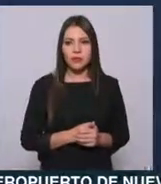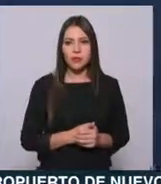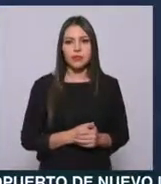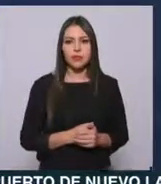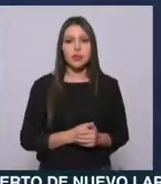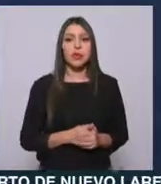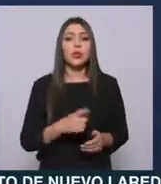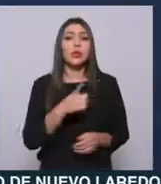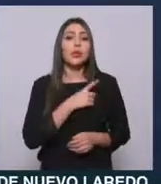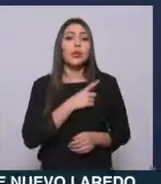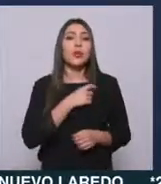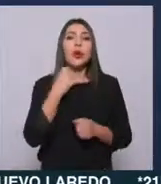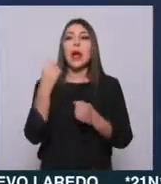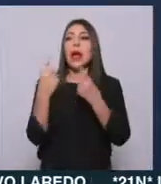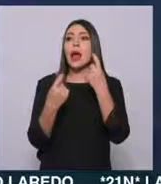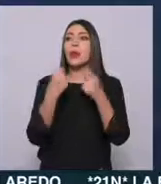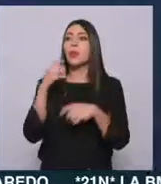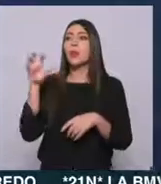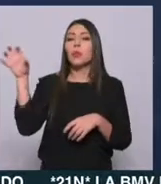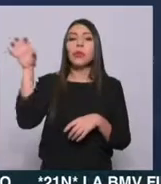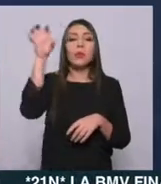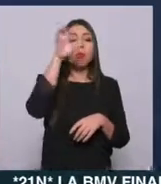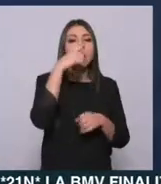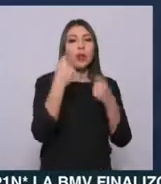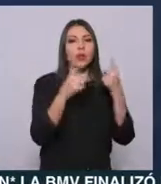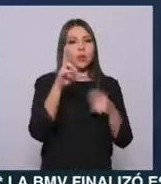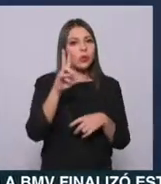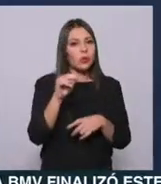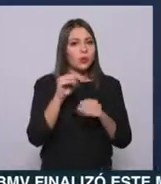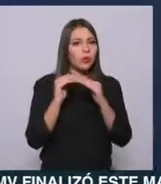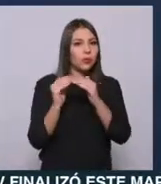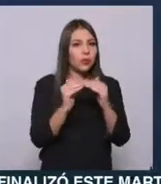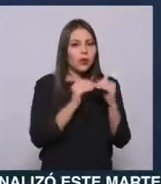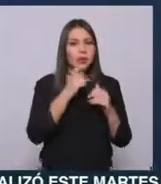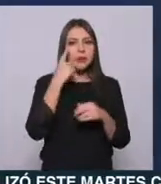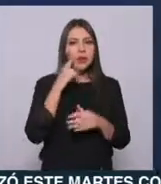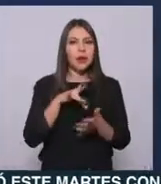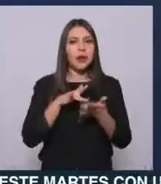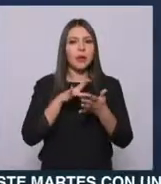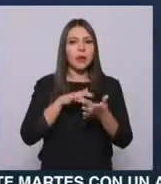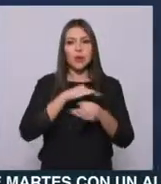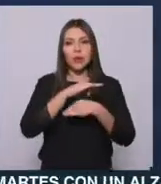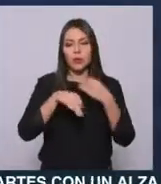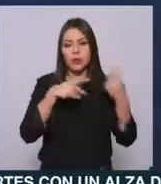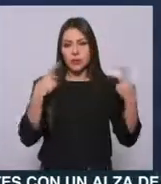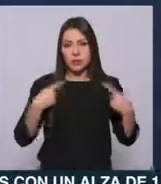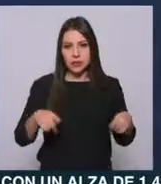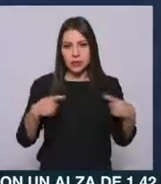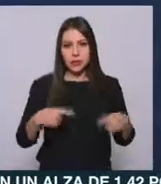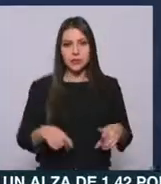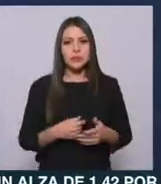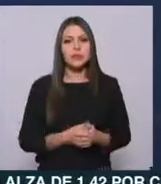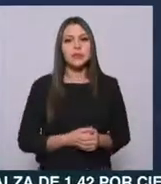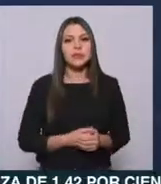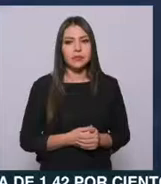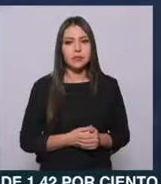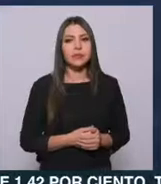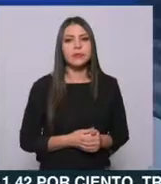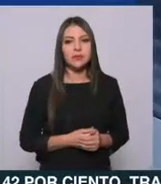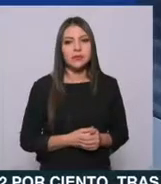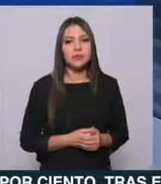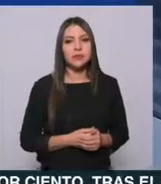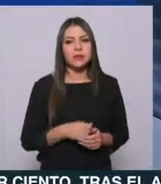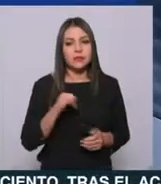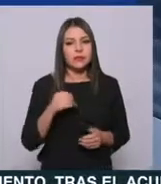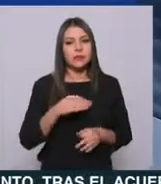más para algunos sectores, que veamos políticas públicas que realmente están abonando a la ciudadanía. Plural, Estefanía. Plural. Pues